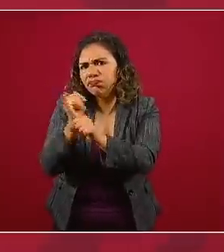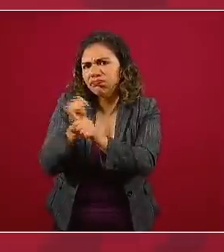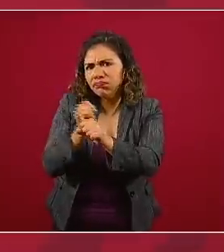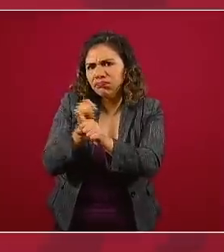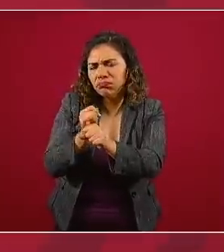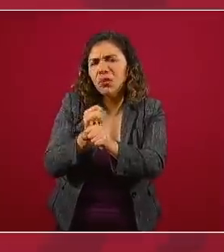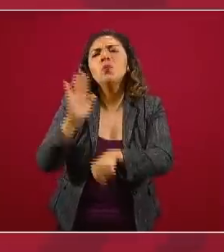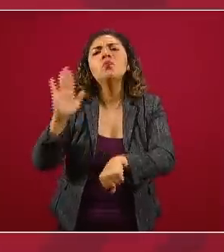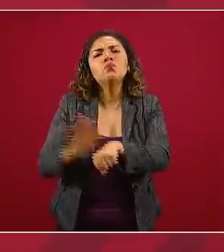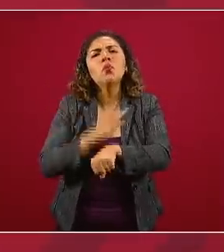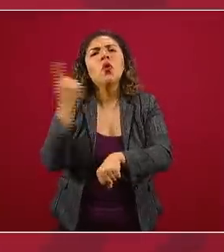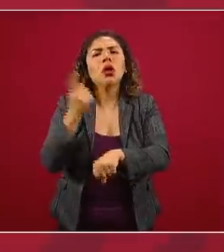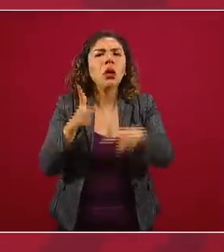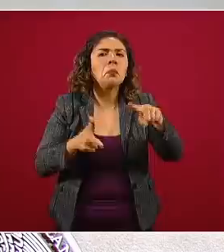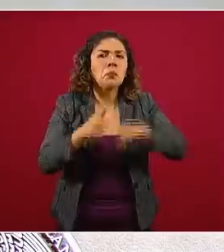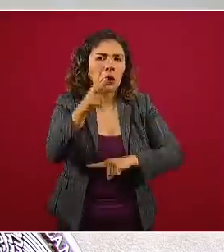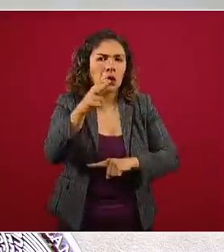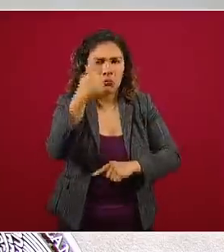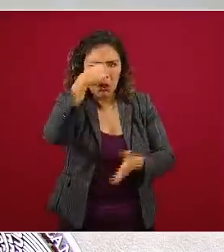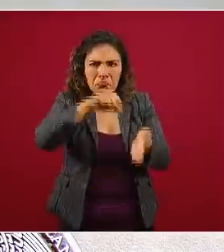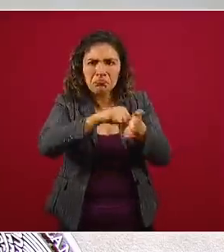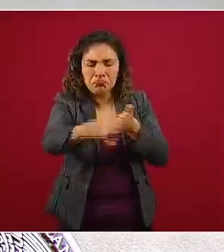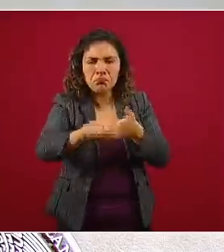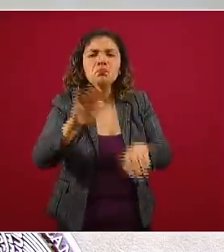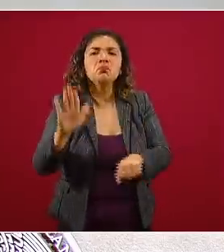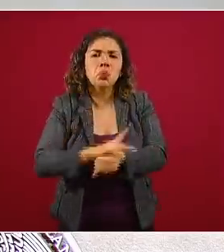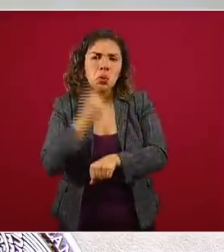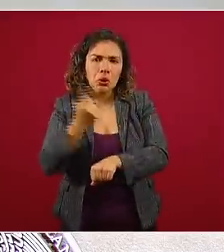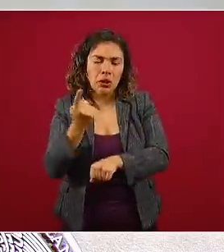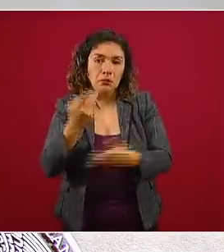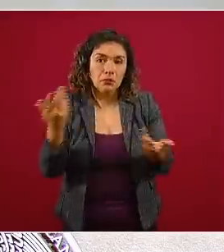cuál fue el motivo de la cancelación